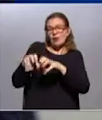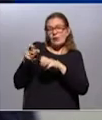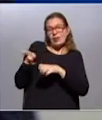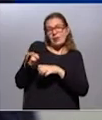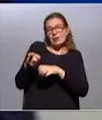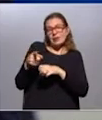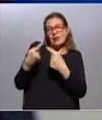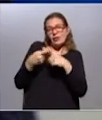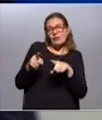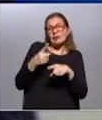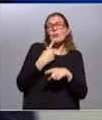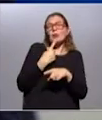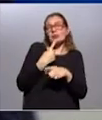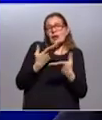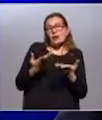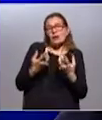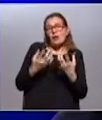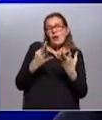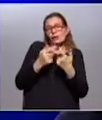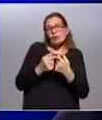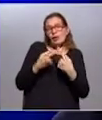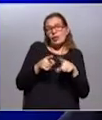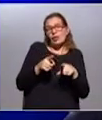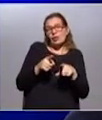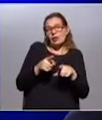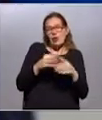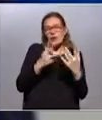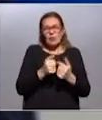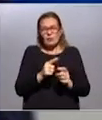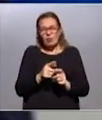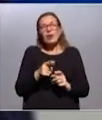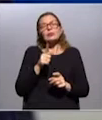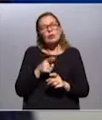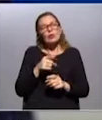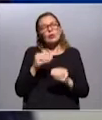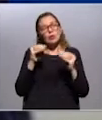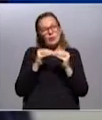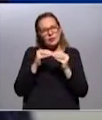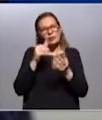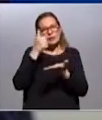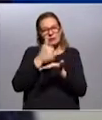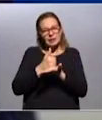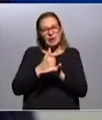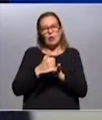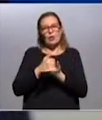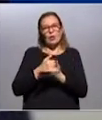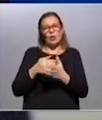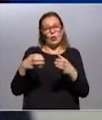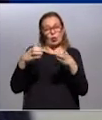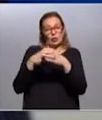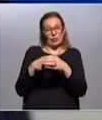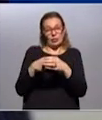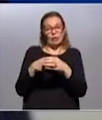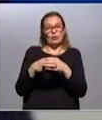diferencias partidarias porque por supuesto dice que los compañeros que han estado en este consejo con